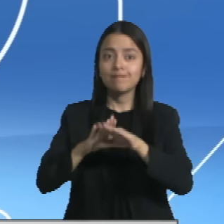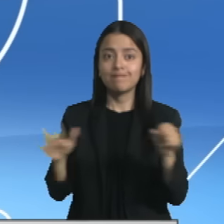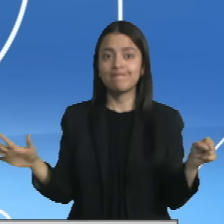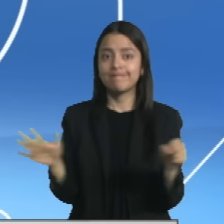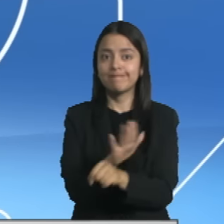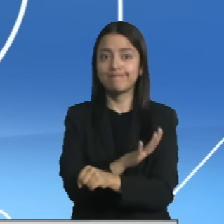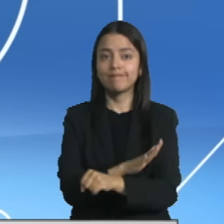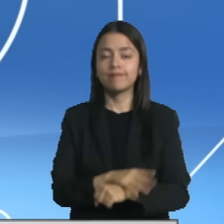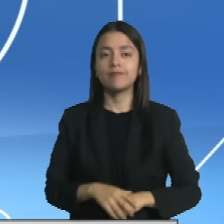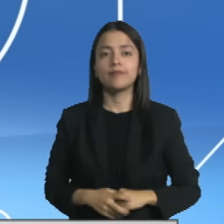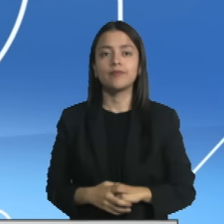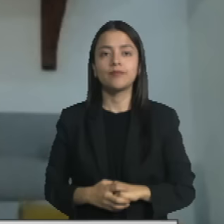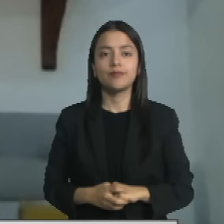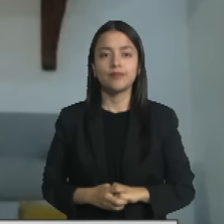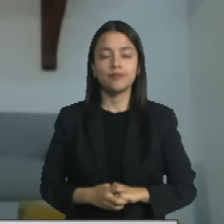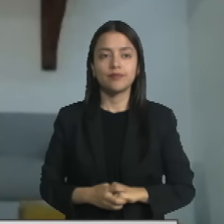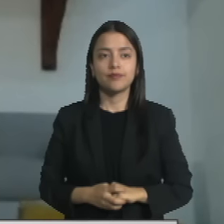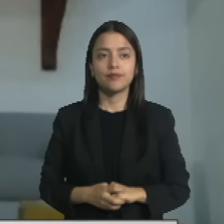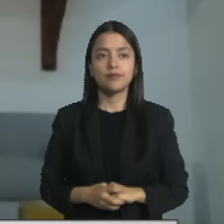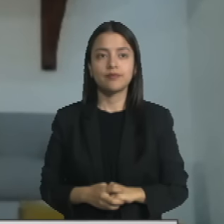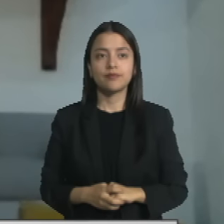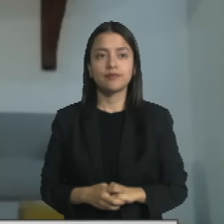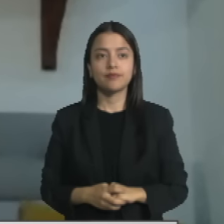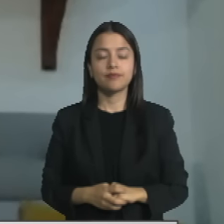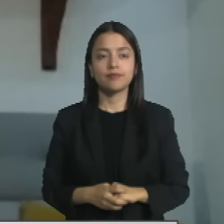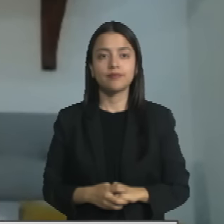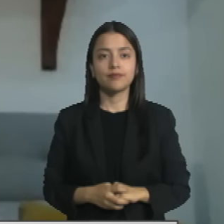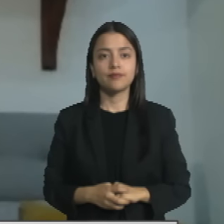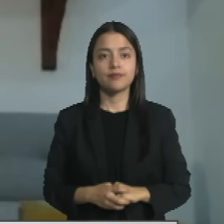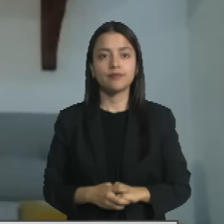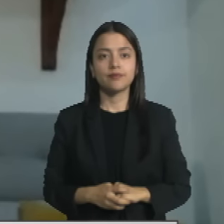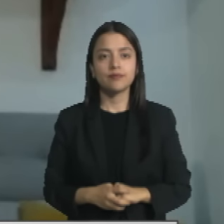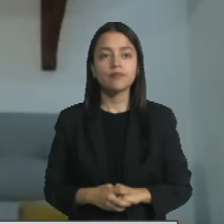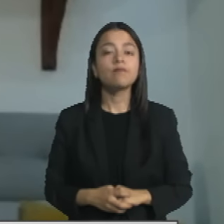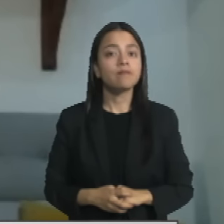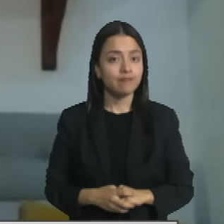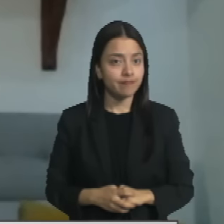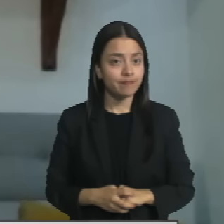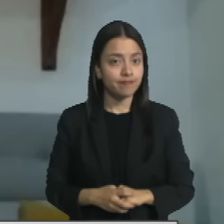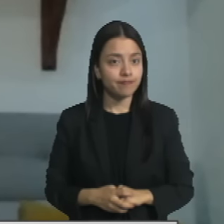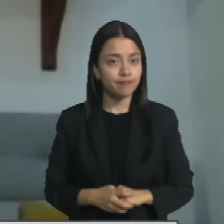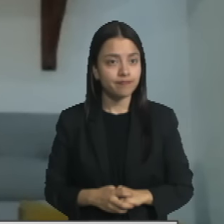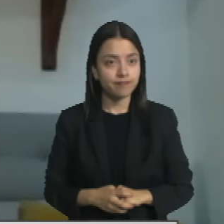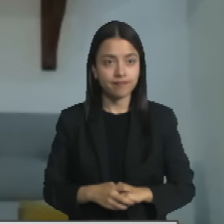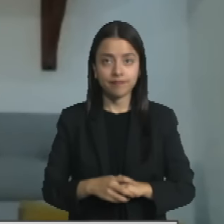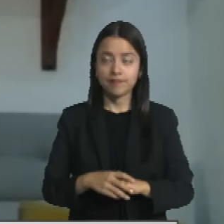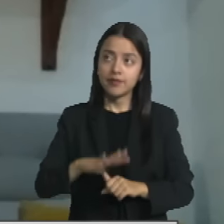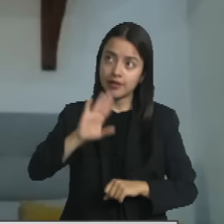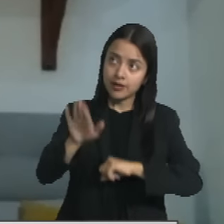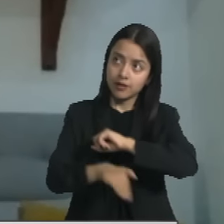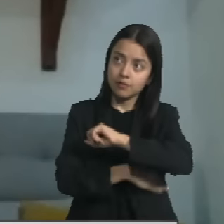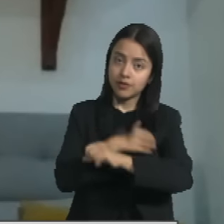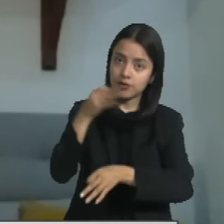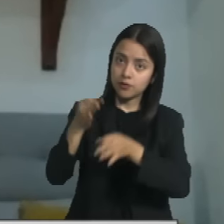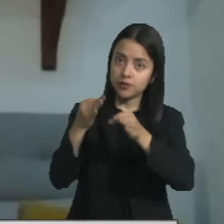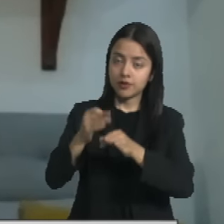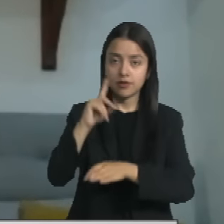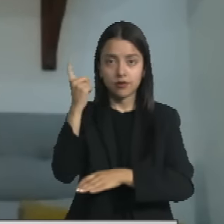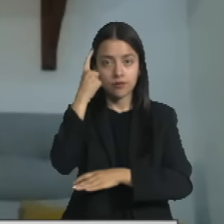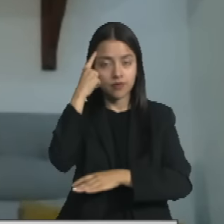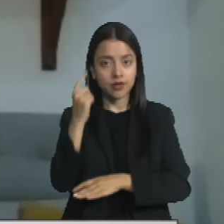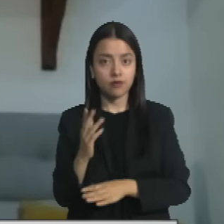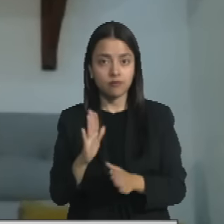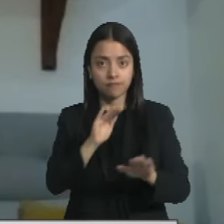cárceles del departamento. Hoy les quiero hacer un mensaje respetuoso a la ministra de Justicia, al gobierno